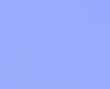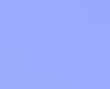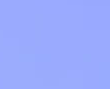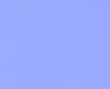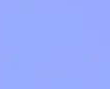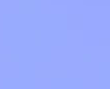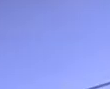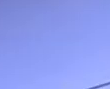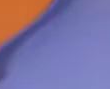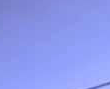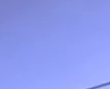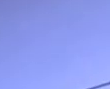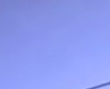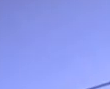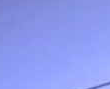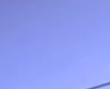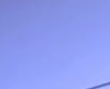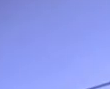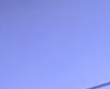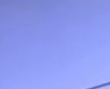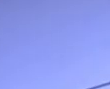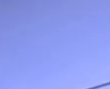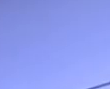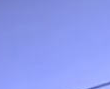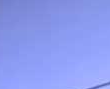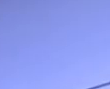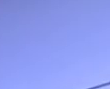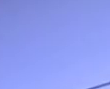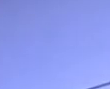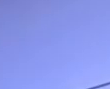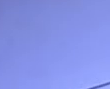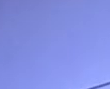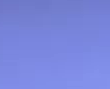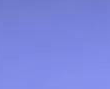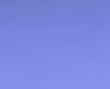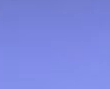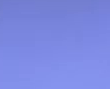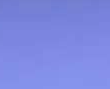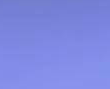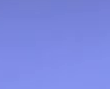tenés proyectos, pero ¿tenés quien te acompañe?